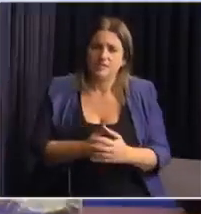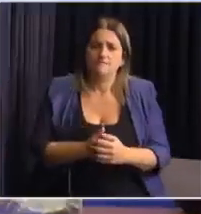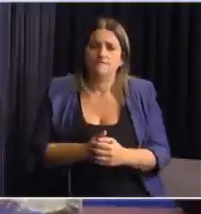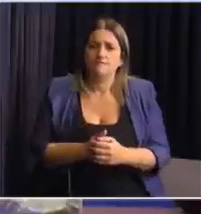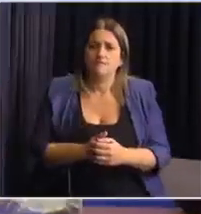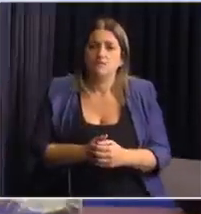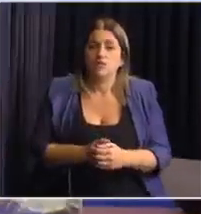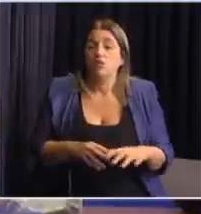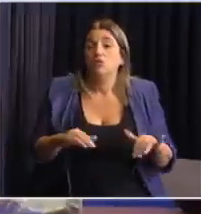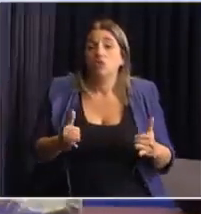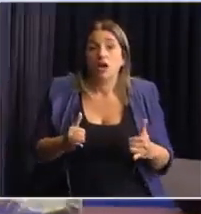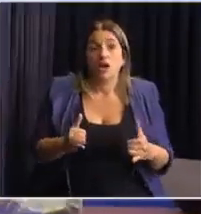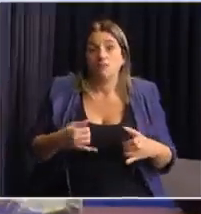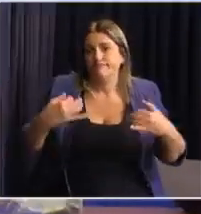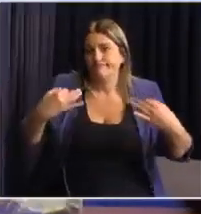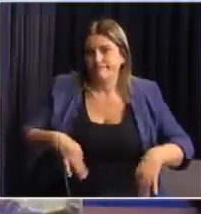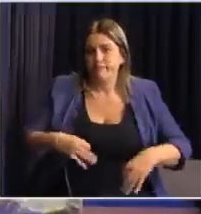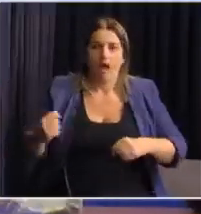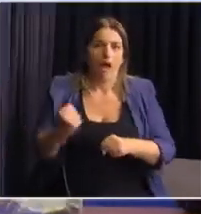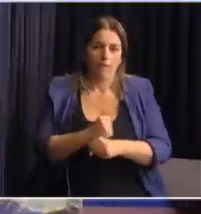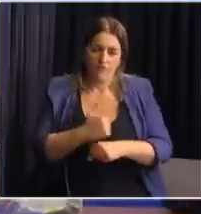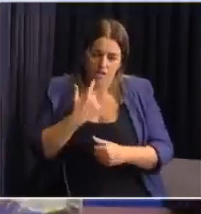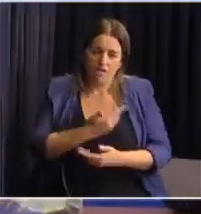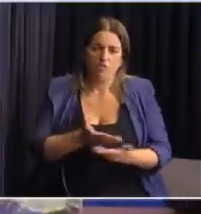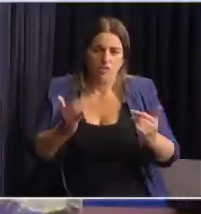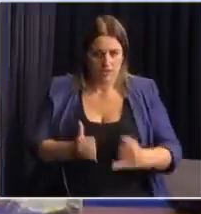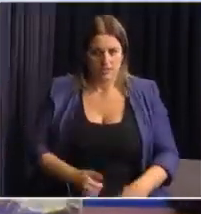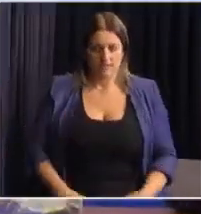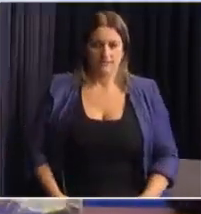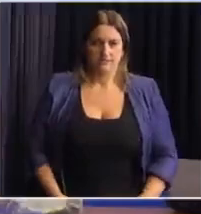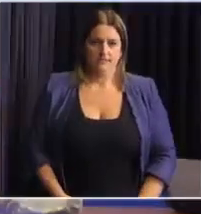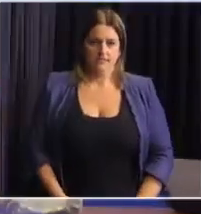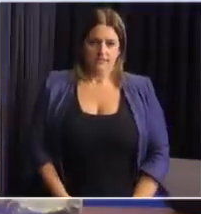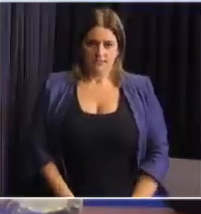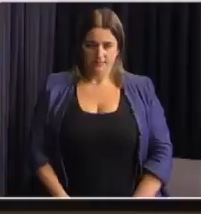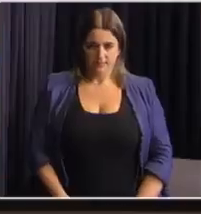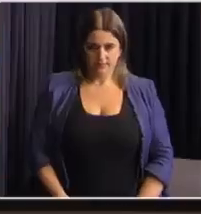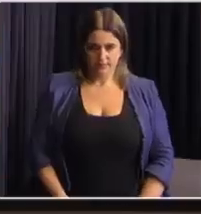y cuando se tenga una resolución efectiva se va a dar a conocer.